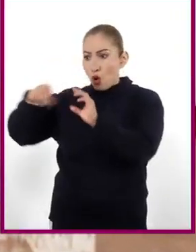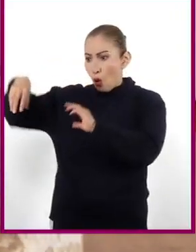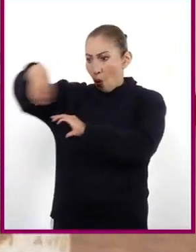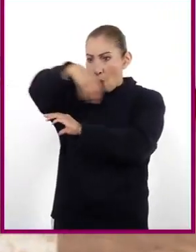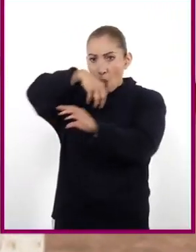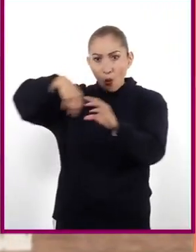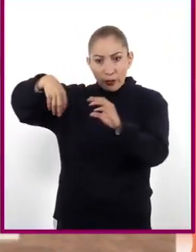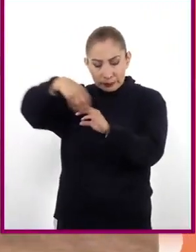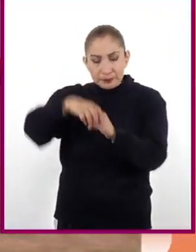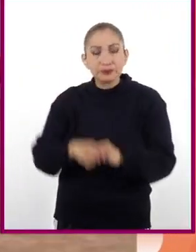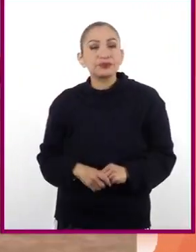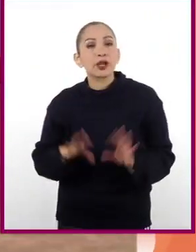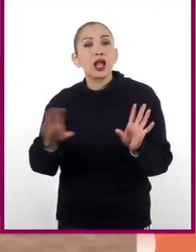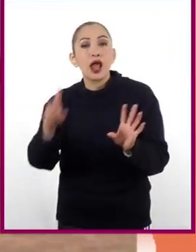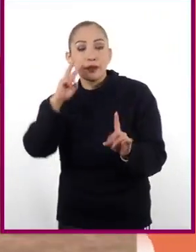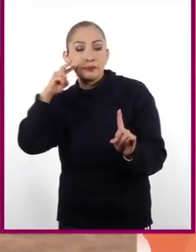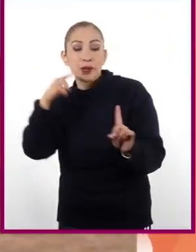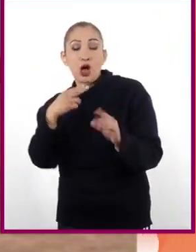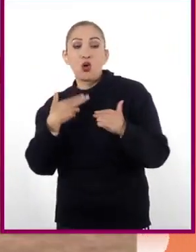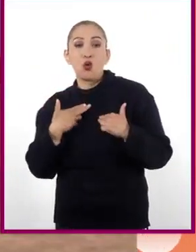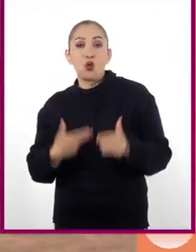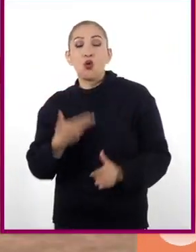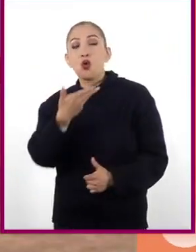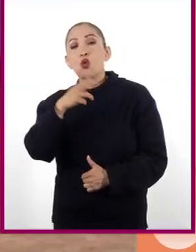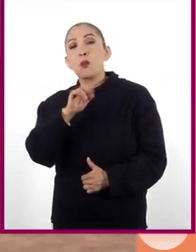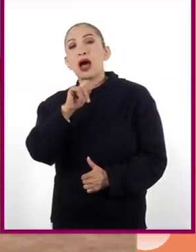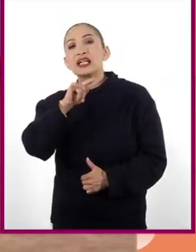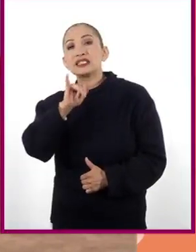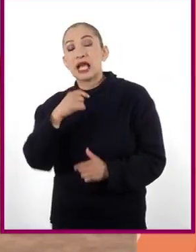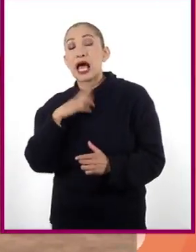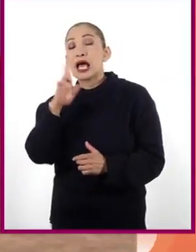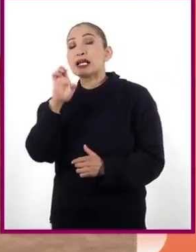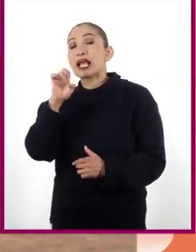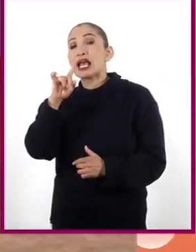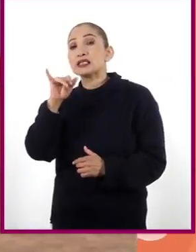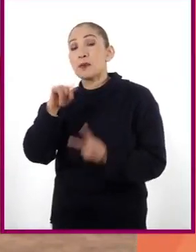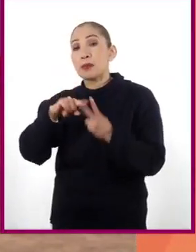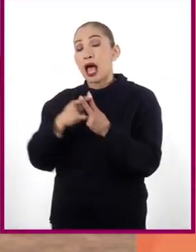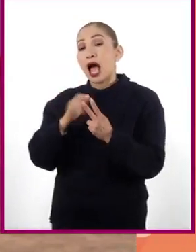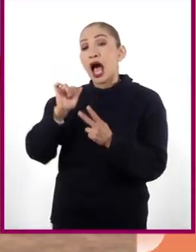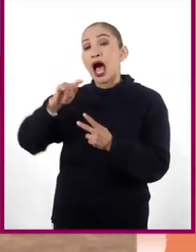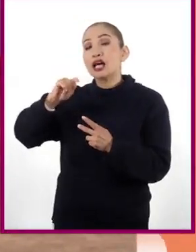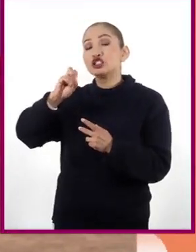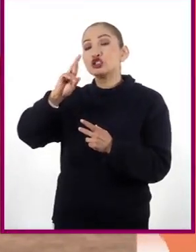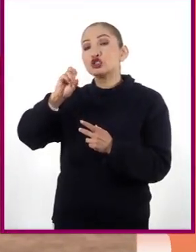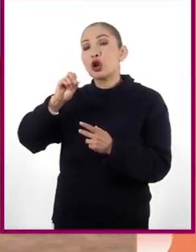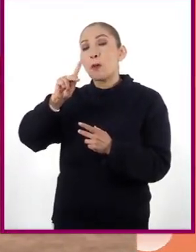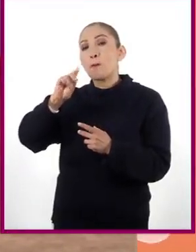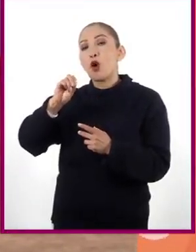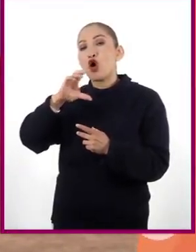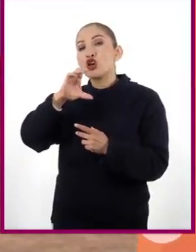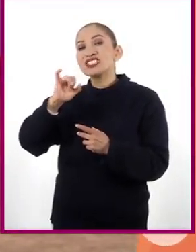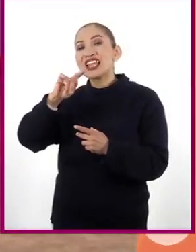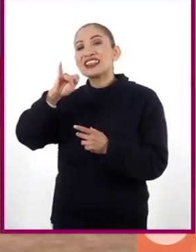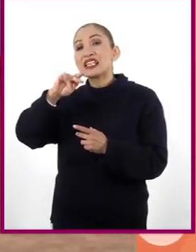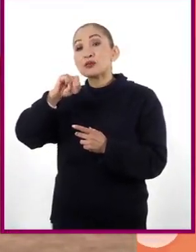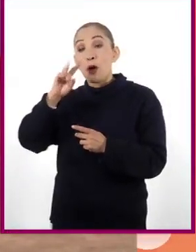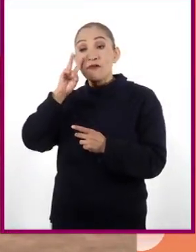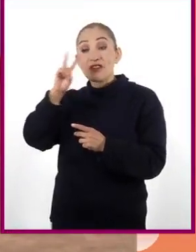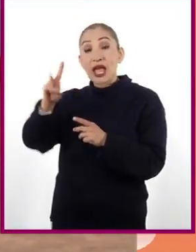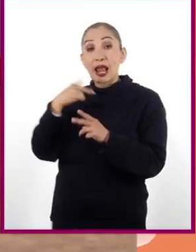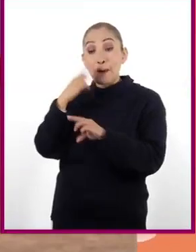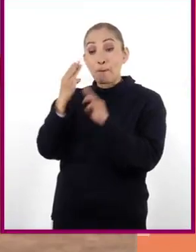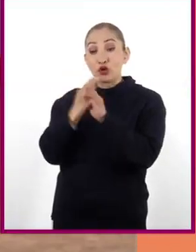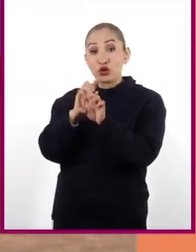planetas. La visión humanista del Renacimiento impulsó el antropocentrismo, es decir, la idea de ver el